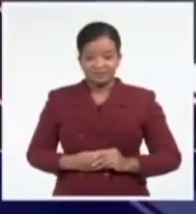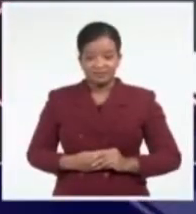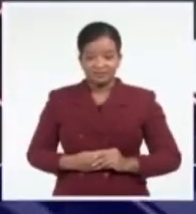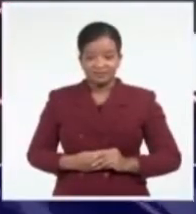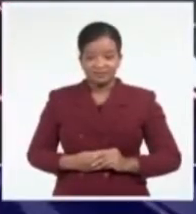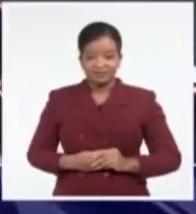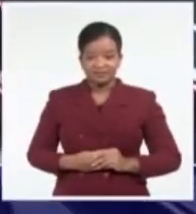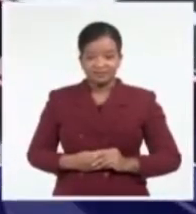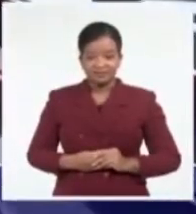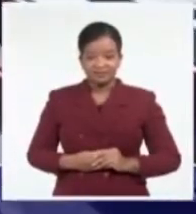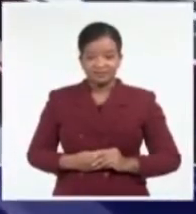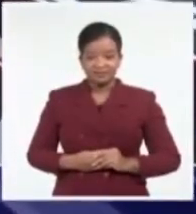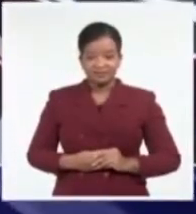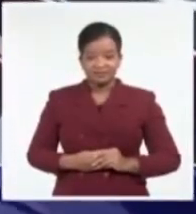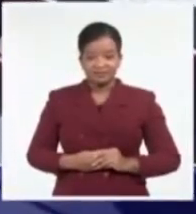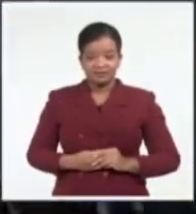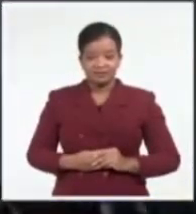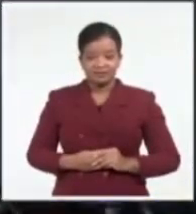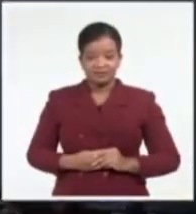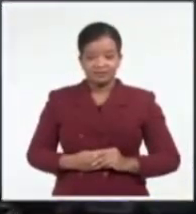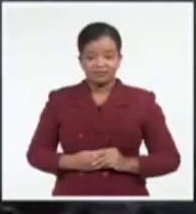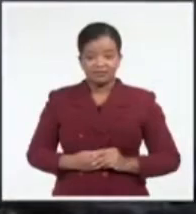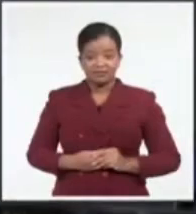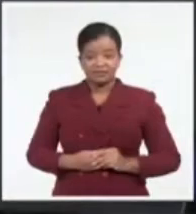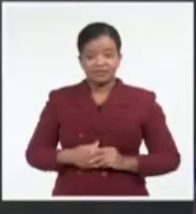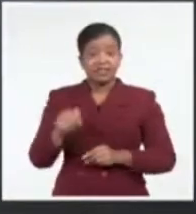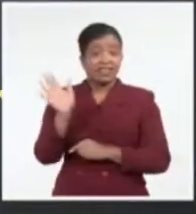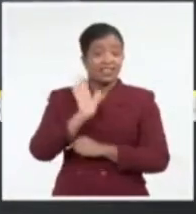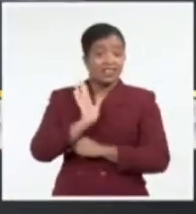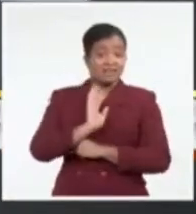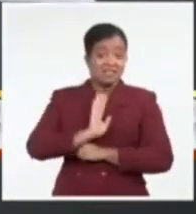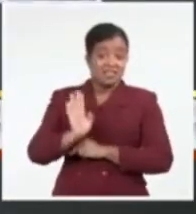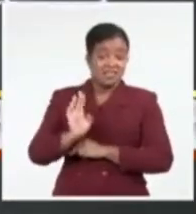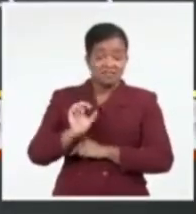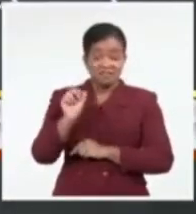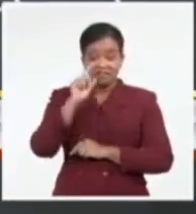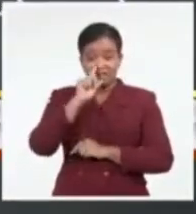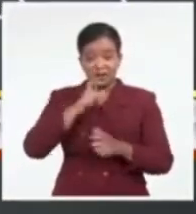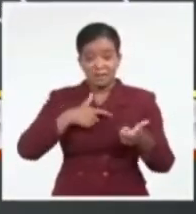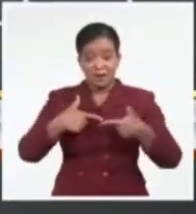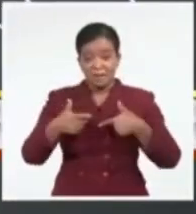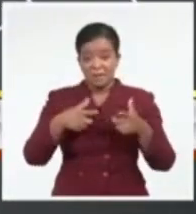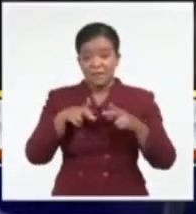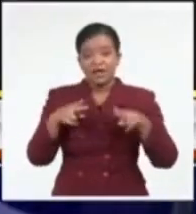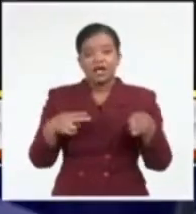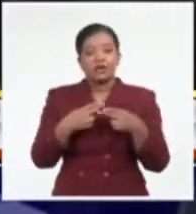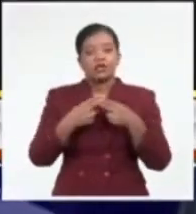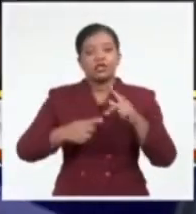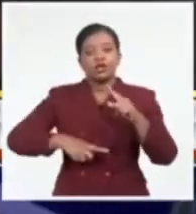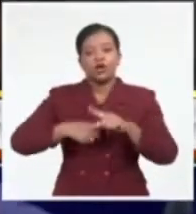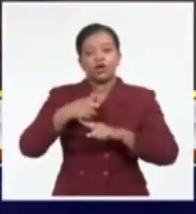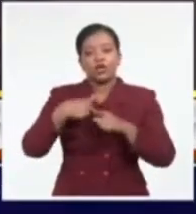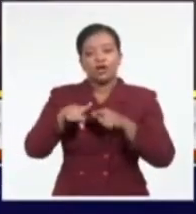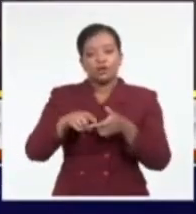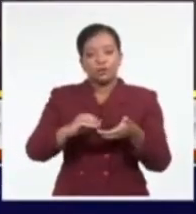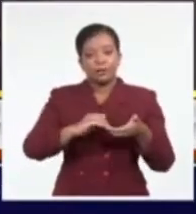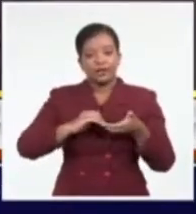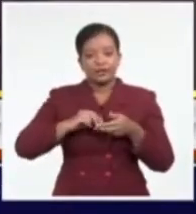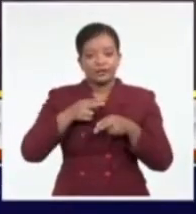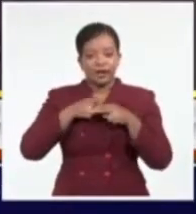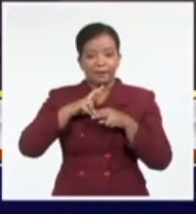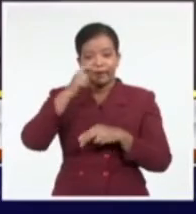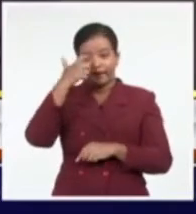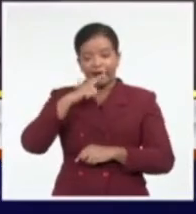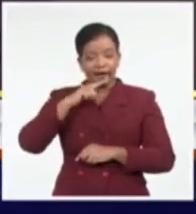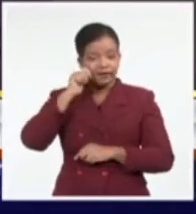Rafael Nadal. Sería la despedida soñada por Federer, jugar un partido contra su gran rival, Rafa Nadal. A